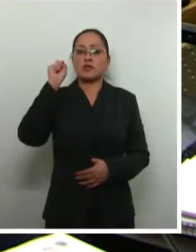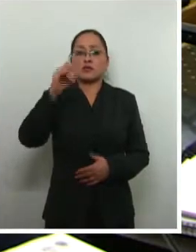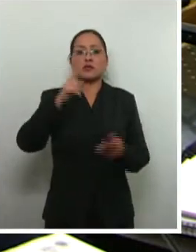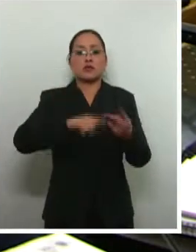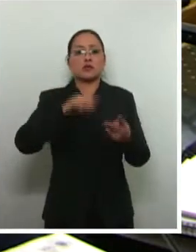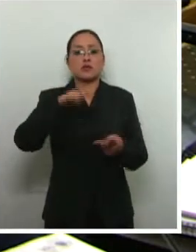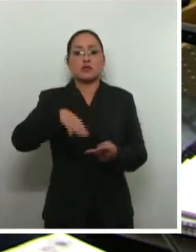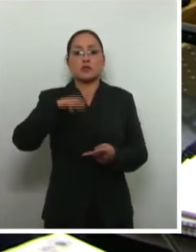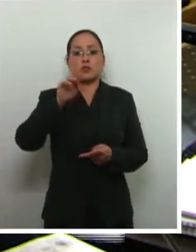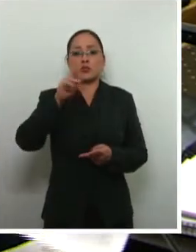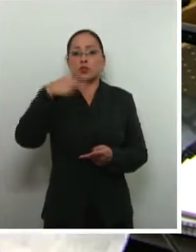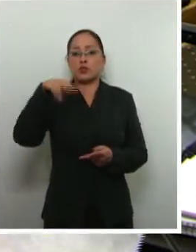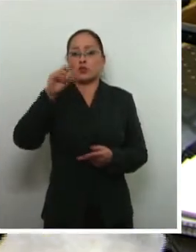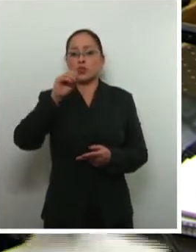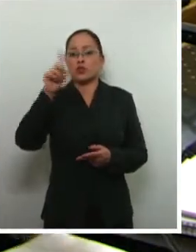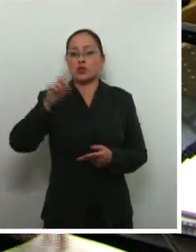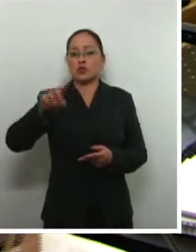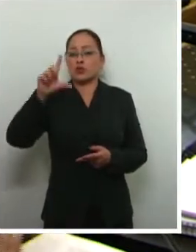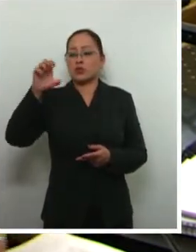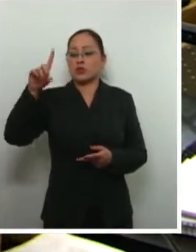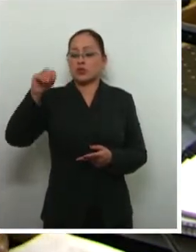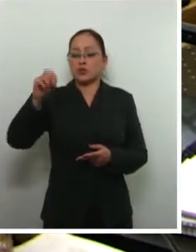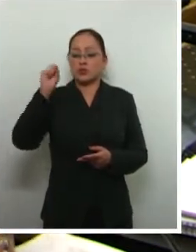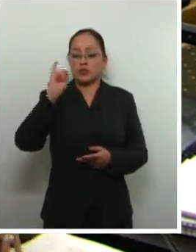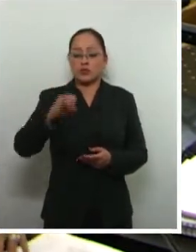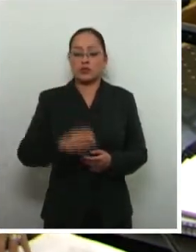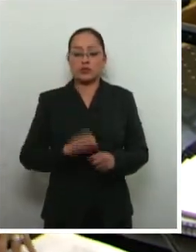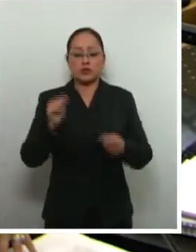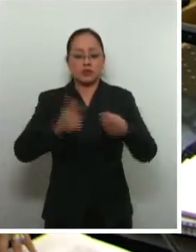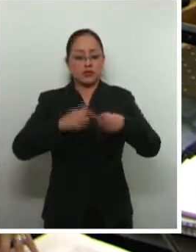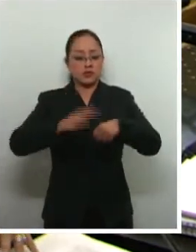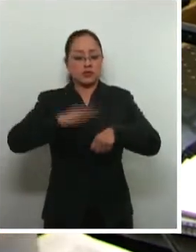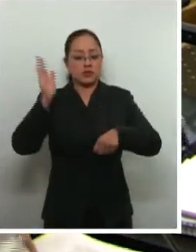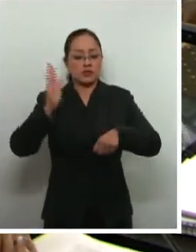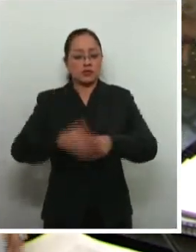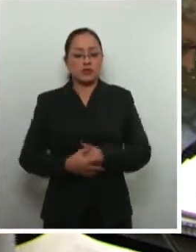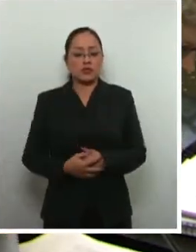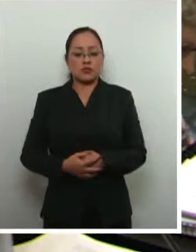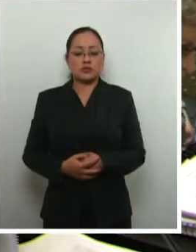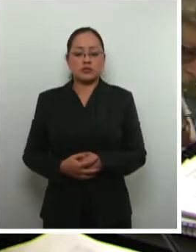Muñoledo, a favor. ¿Alguien más?